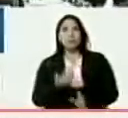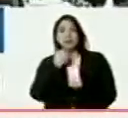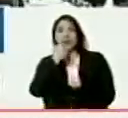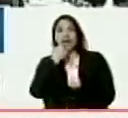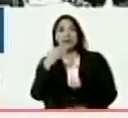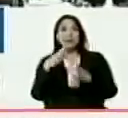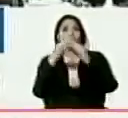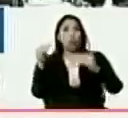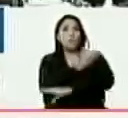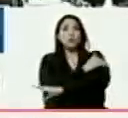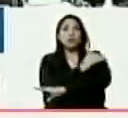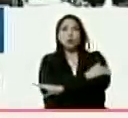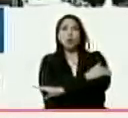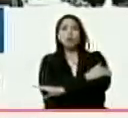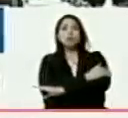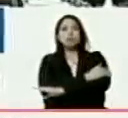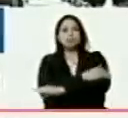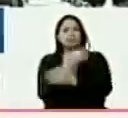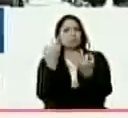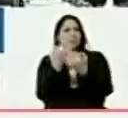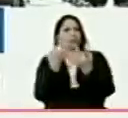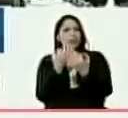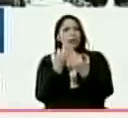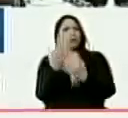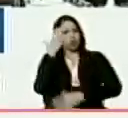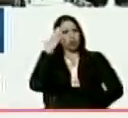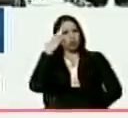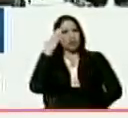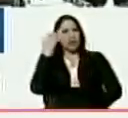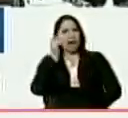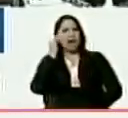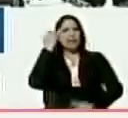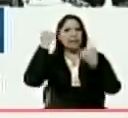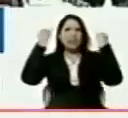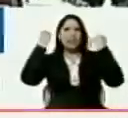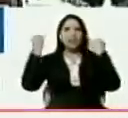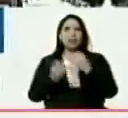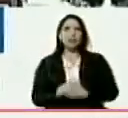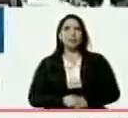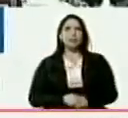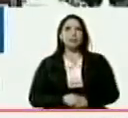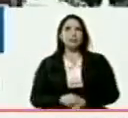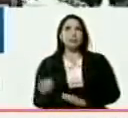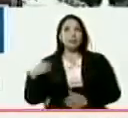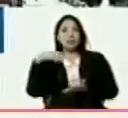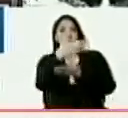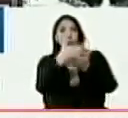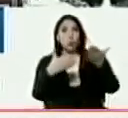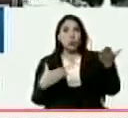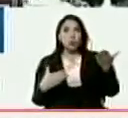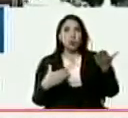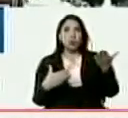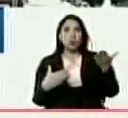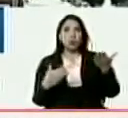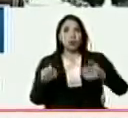muy inteligentes, tremendamente inteligentes. Tienen en su currículo graduado en